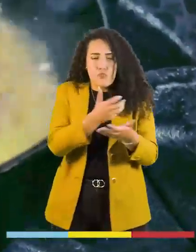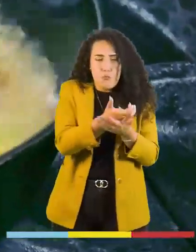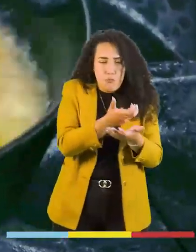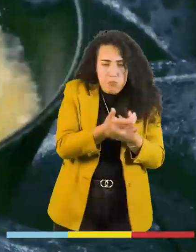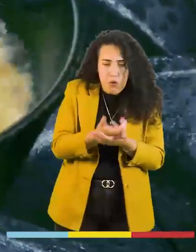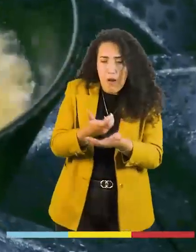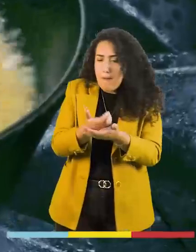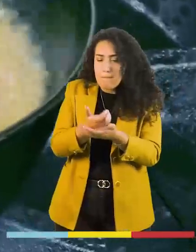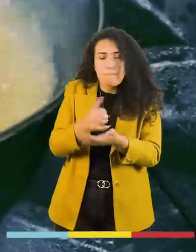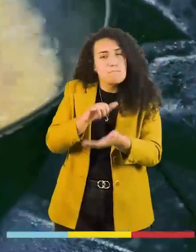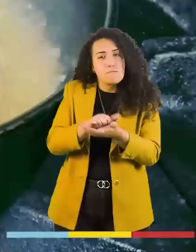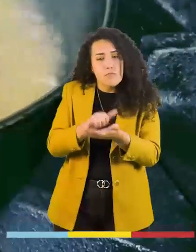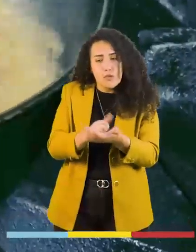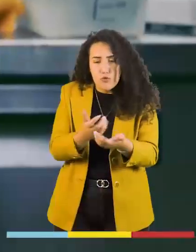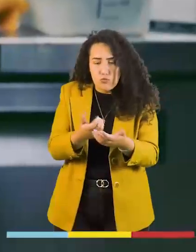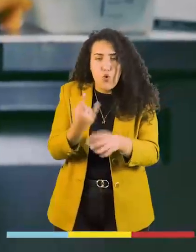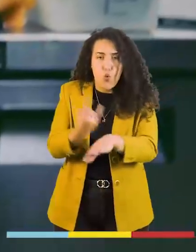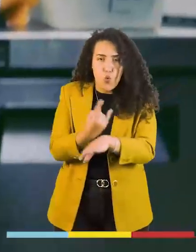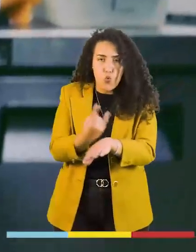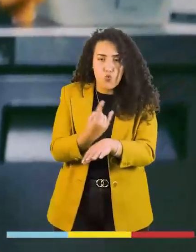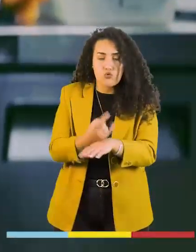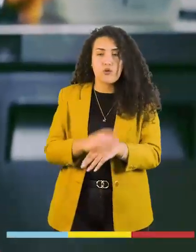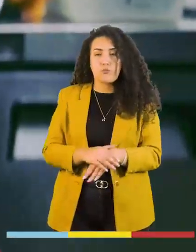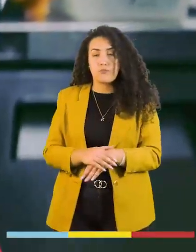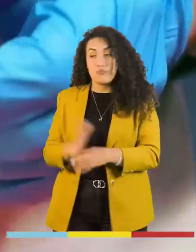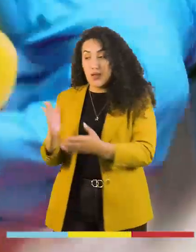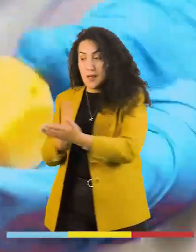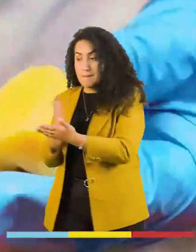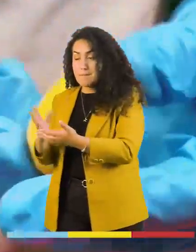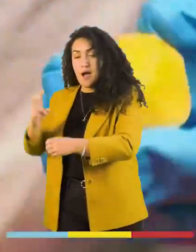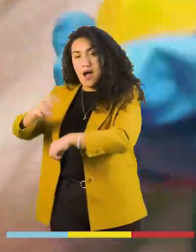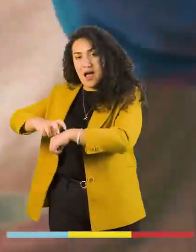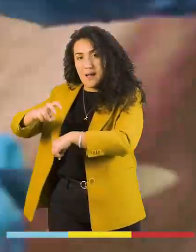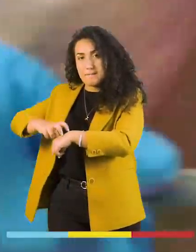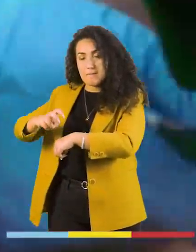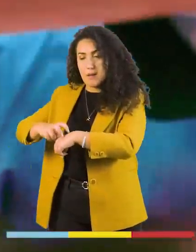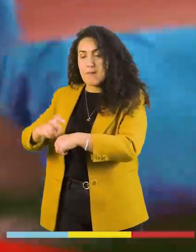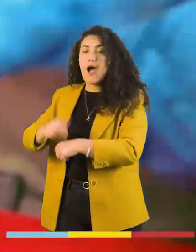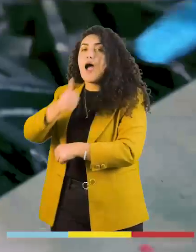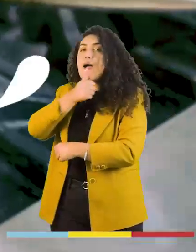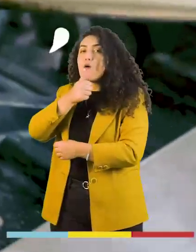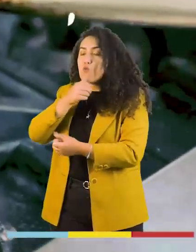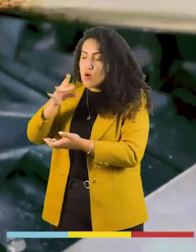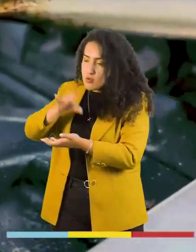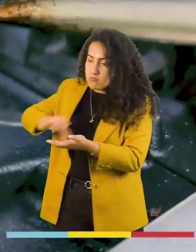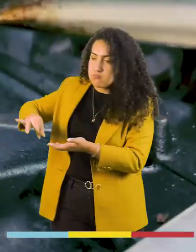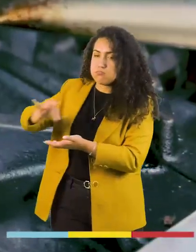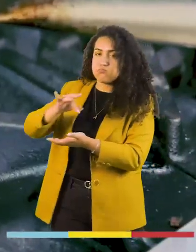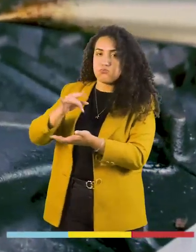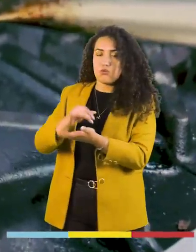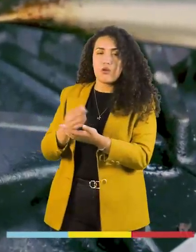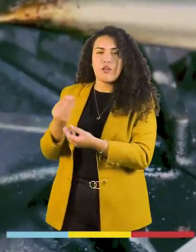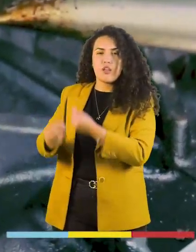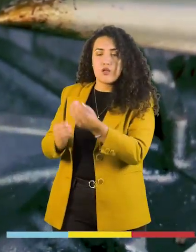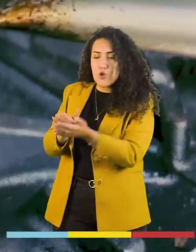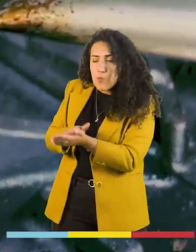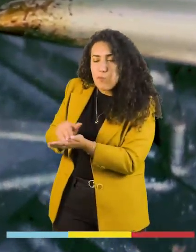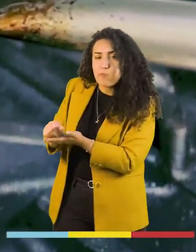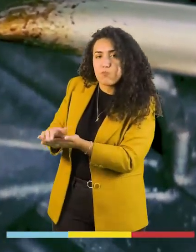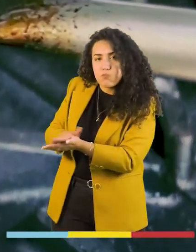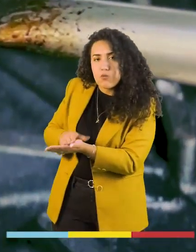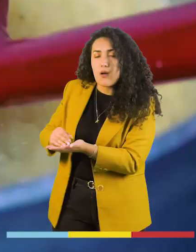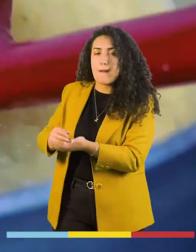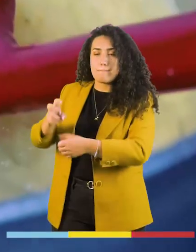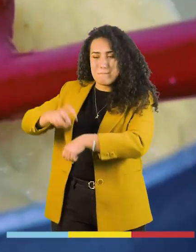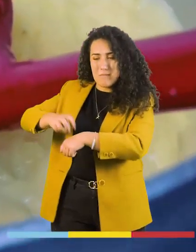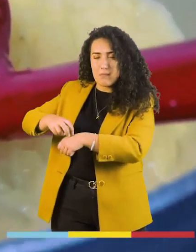y arvejas y aparte cocinamos la papa en agua con sal y hacemos un